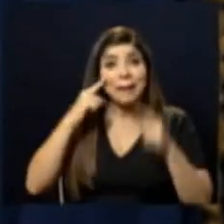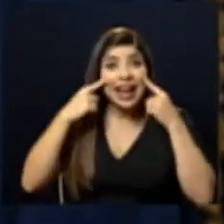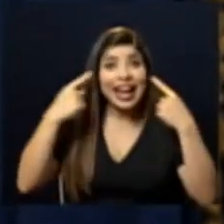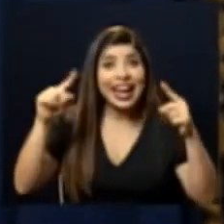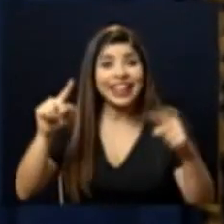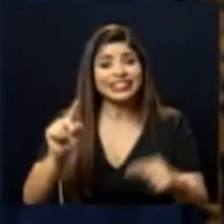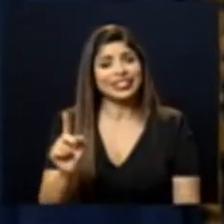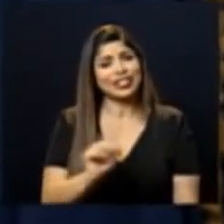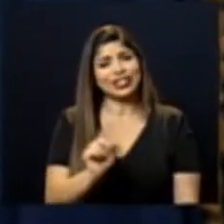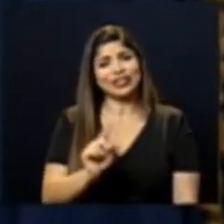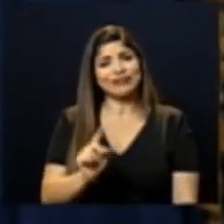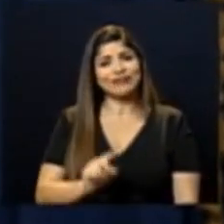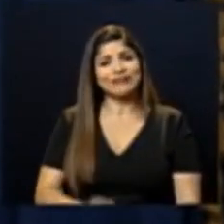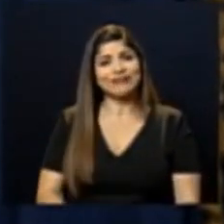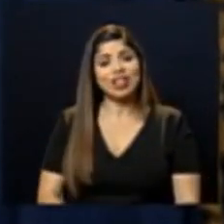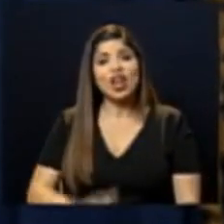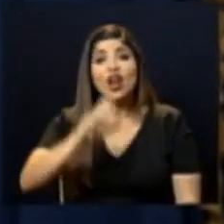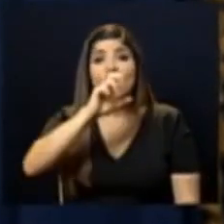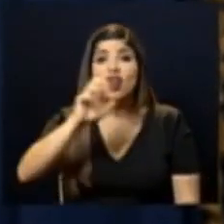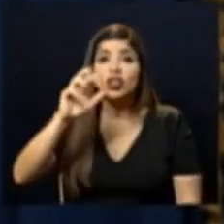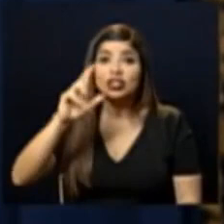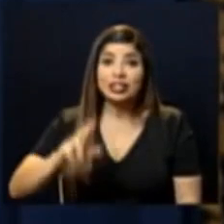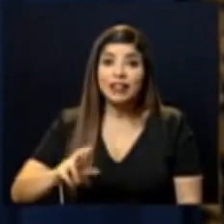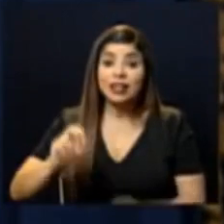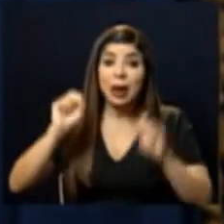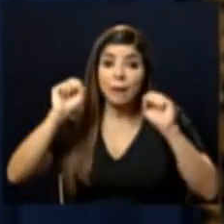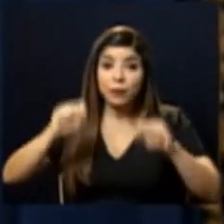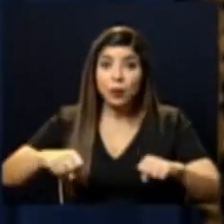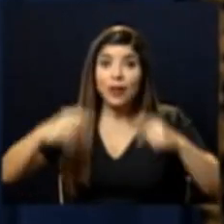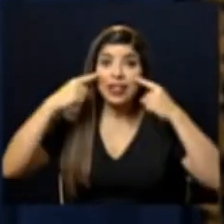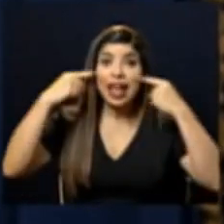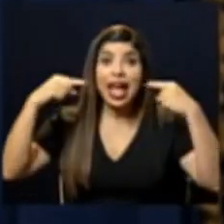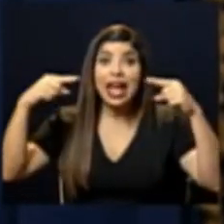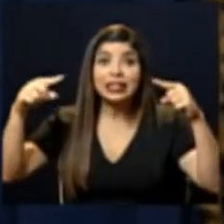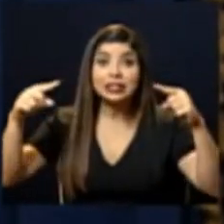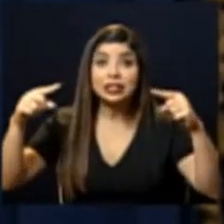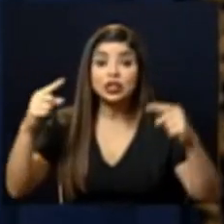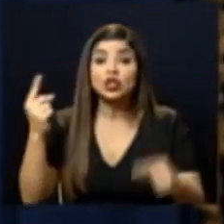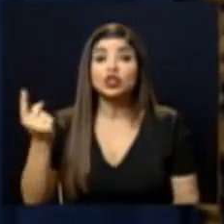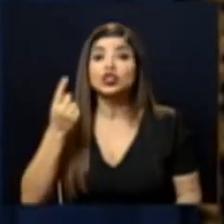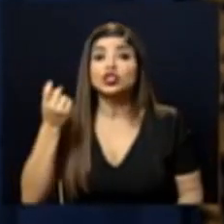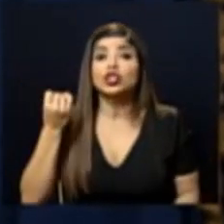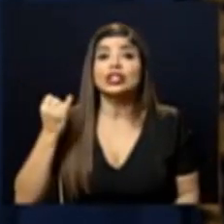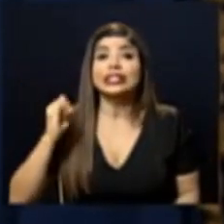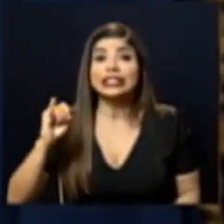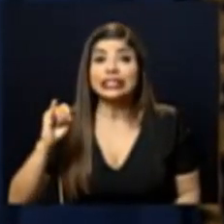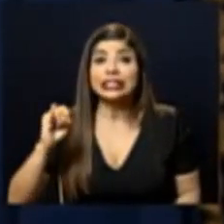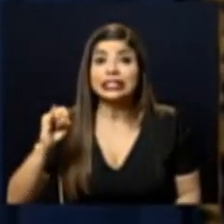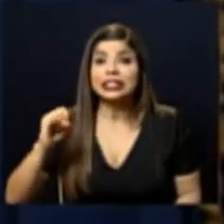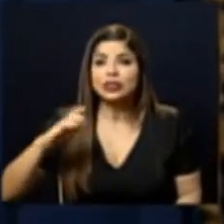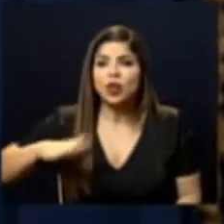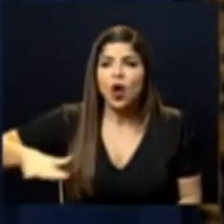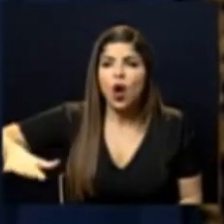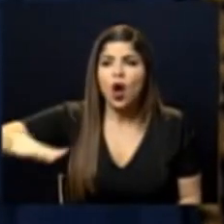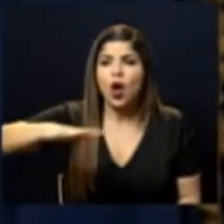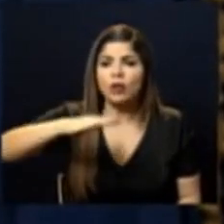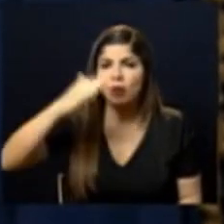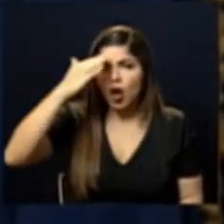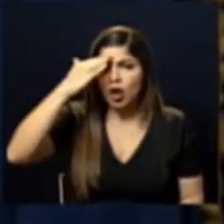éxito. Costa Rica será exitosa en la medida que sumemos